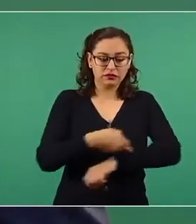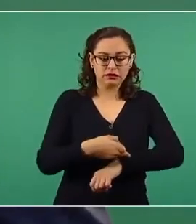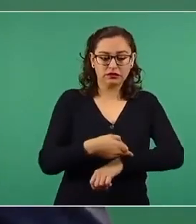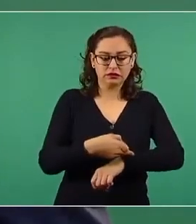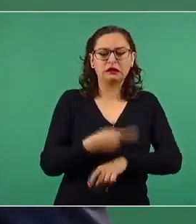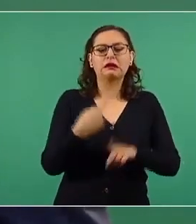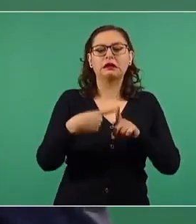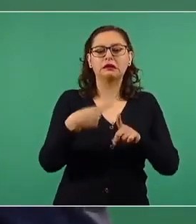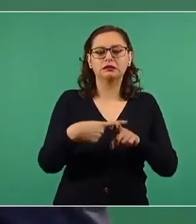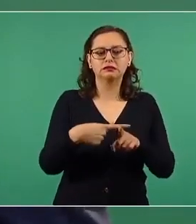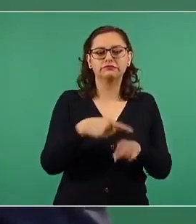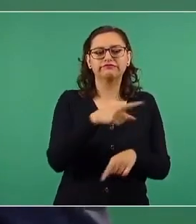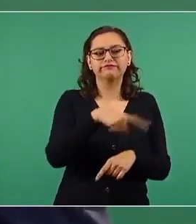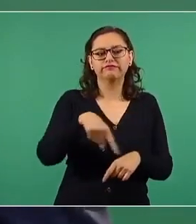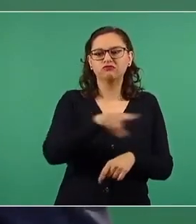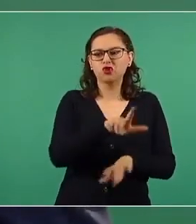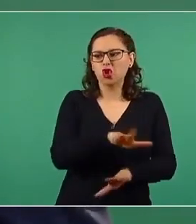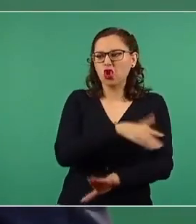triste